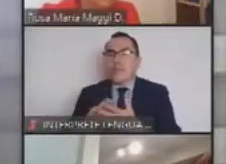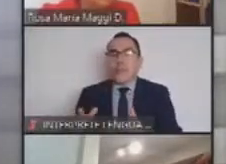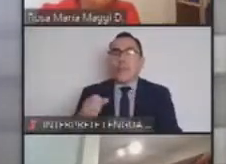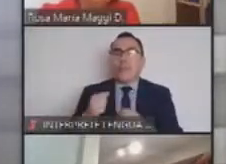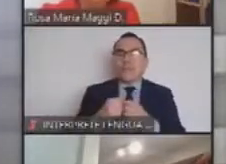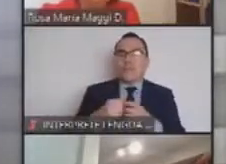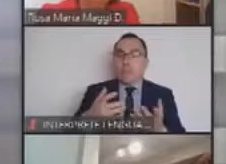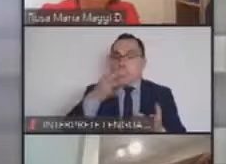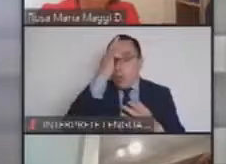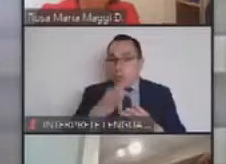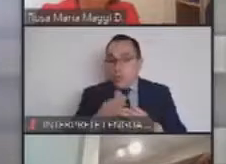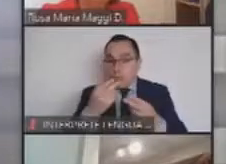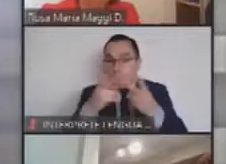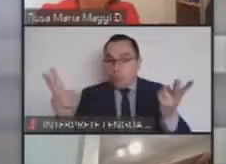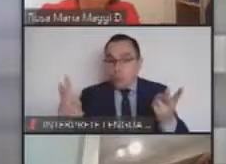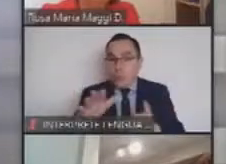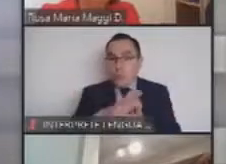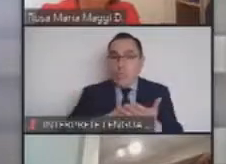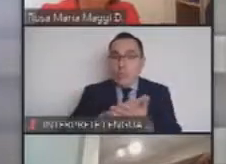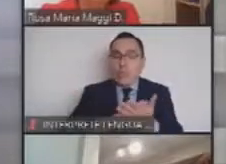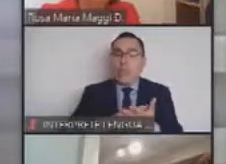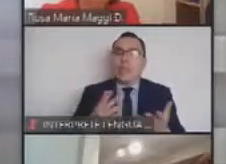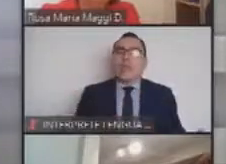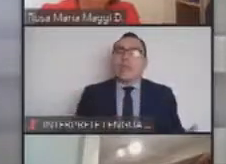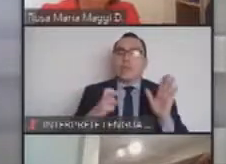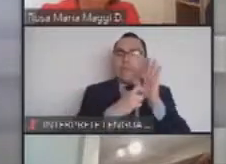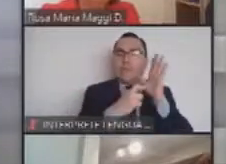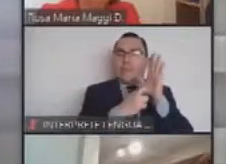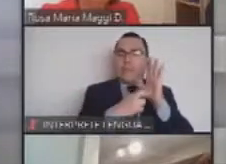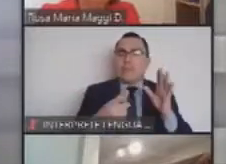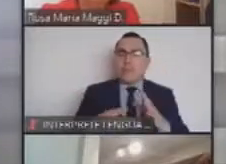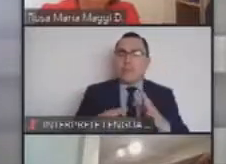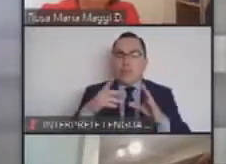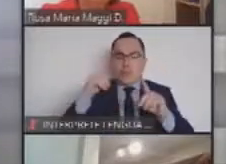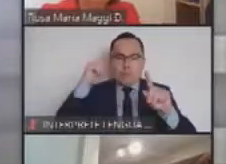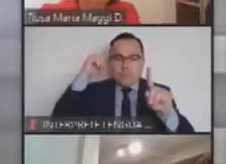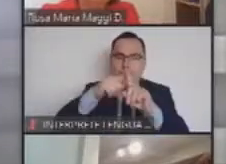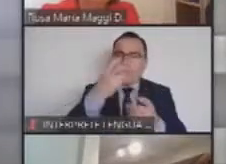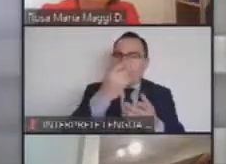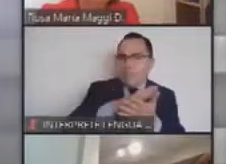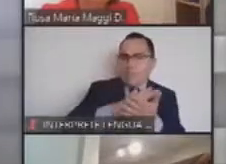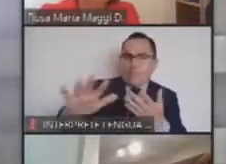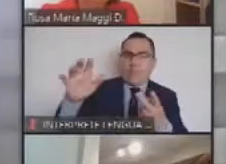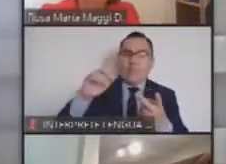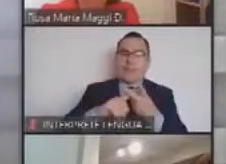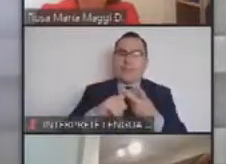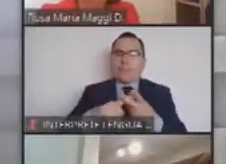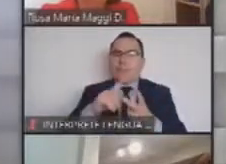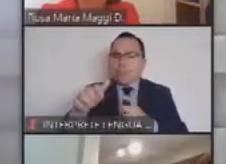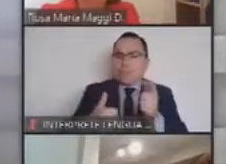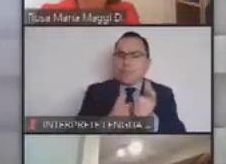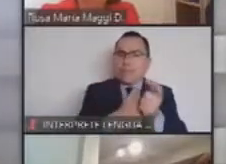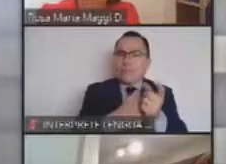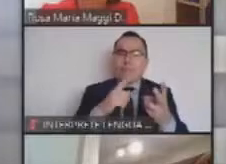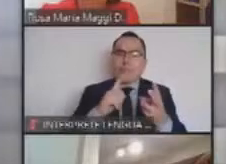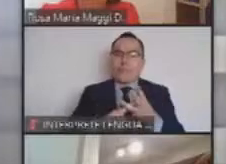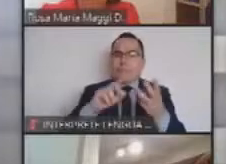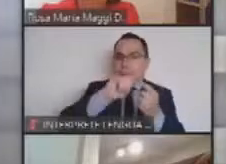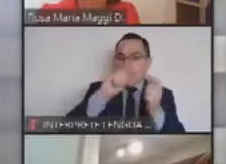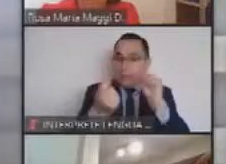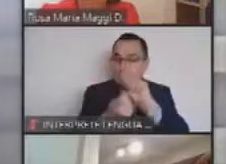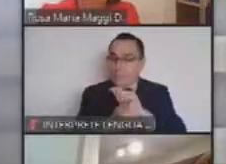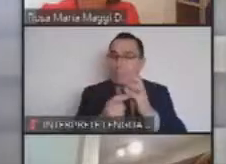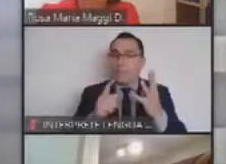de un servicio público. Principios orientadores que son la gratuidad, la sostenibilidad, la adaptabilidad,